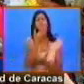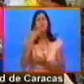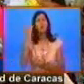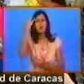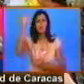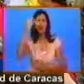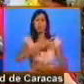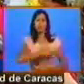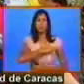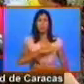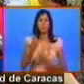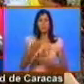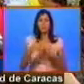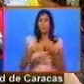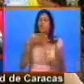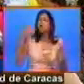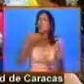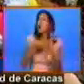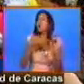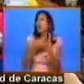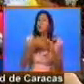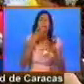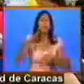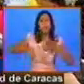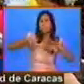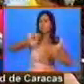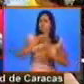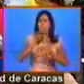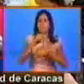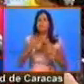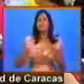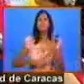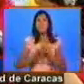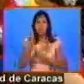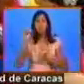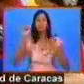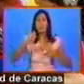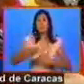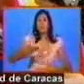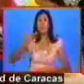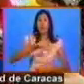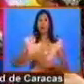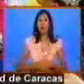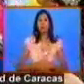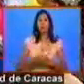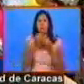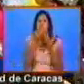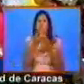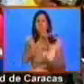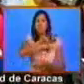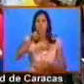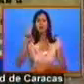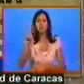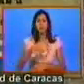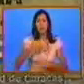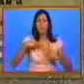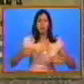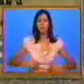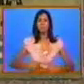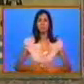ideas socialistas, un mundo en contra de la desigualdad y que promueva precisamente el desarrollo de valores por el beneficio de los venezolanos y del ser